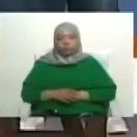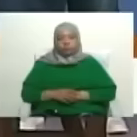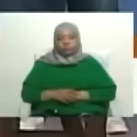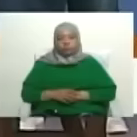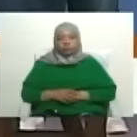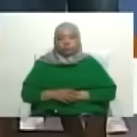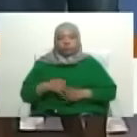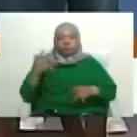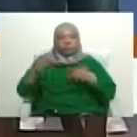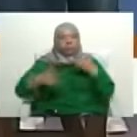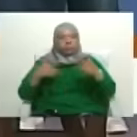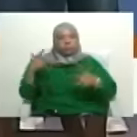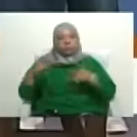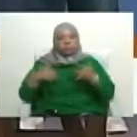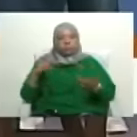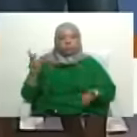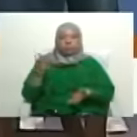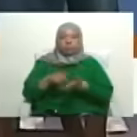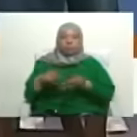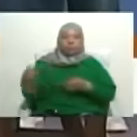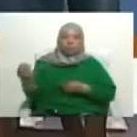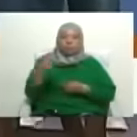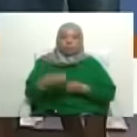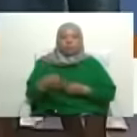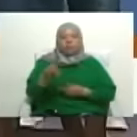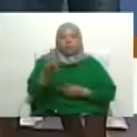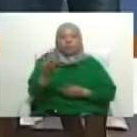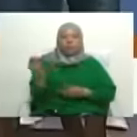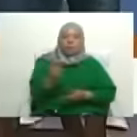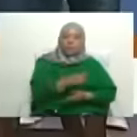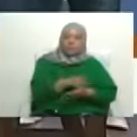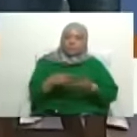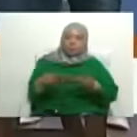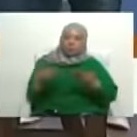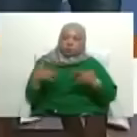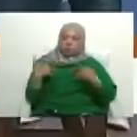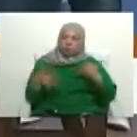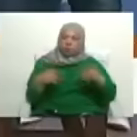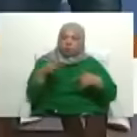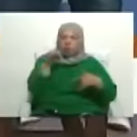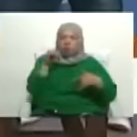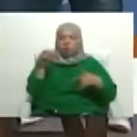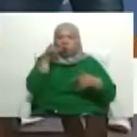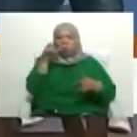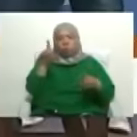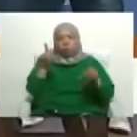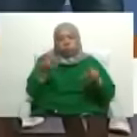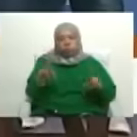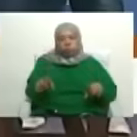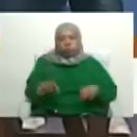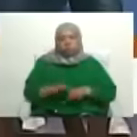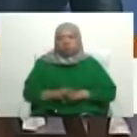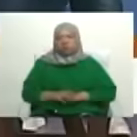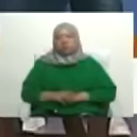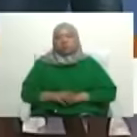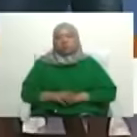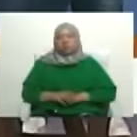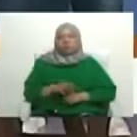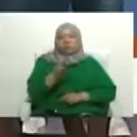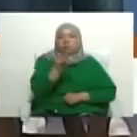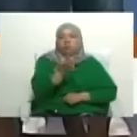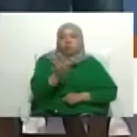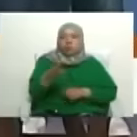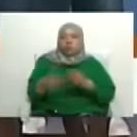Debió pasar más de un mes y medio, a pesar de que nosotros hicimos las denuncias con pruebas 24 horas